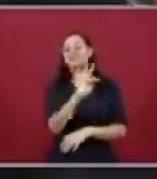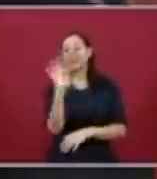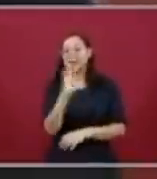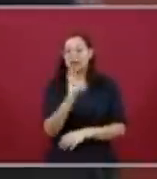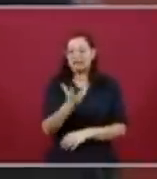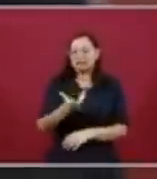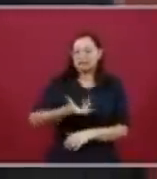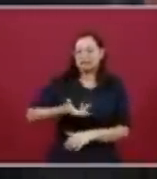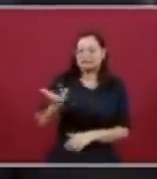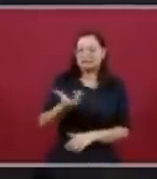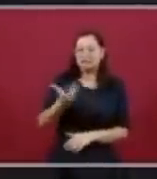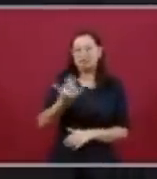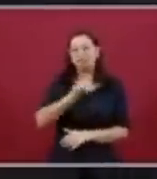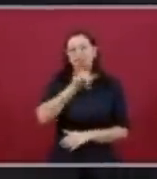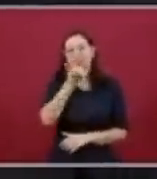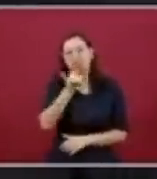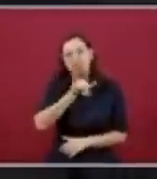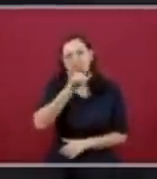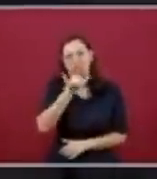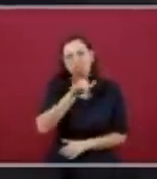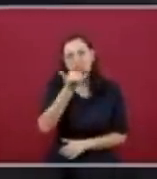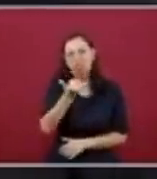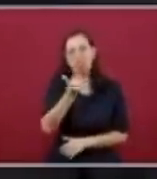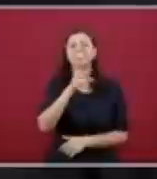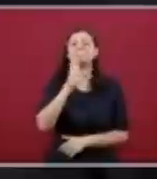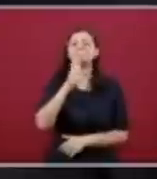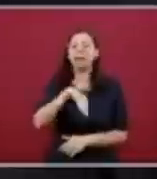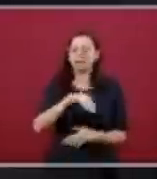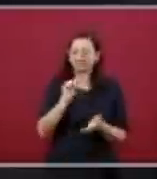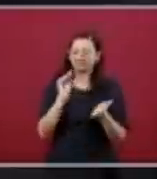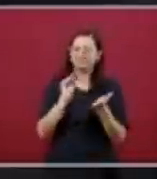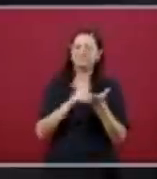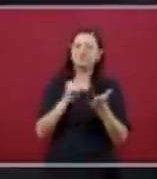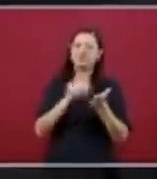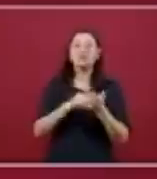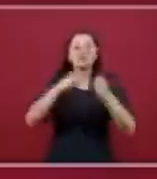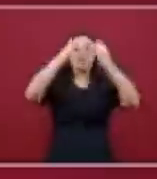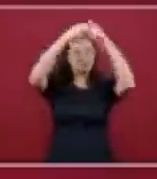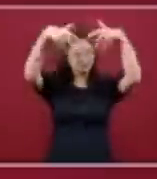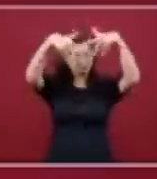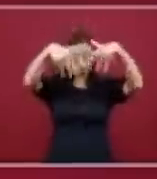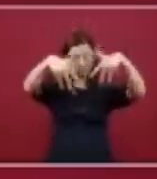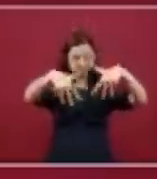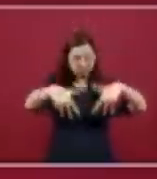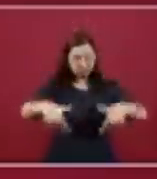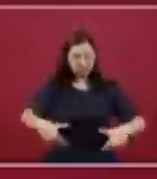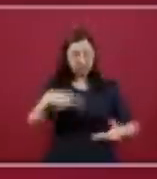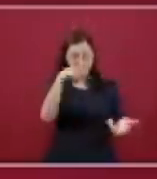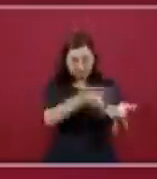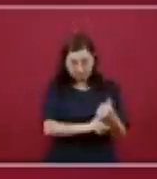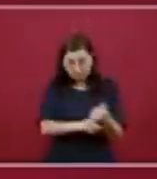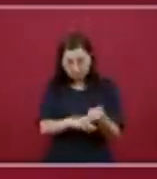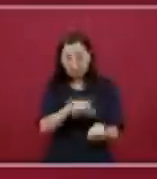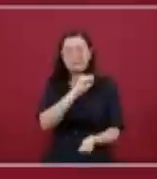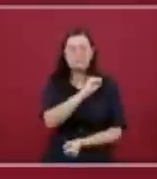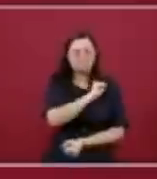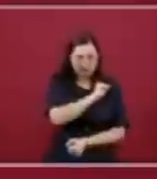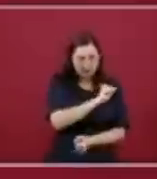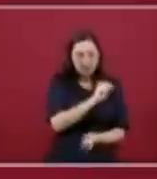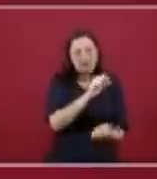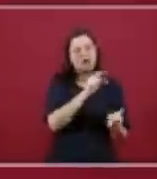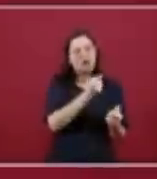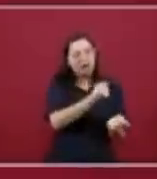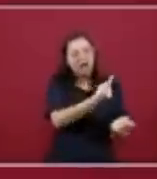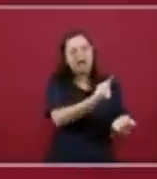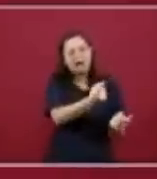hay toda una inercia, todavía hay algunos malandrines que